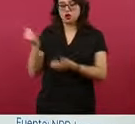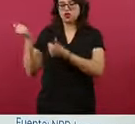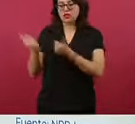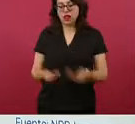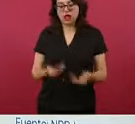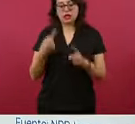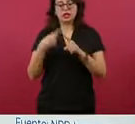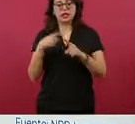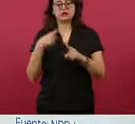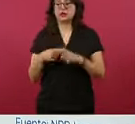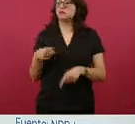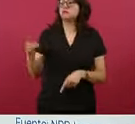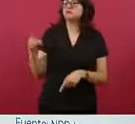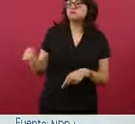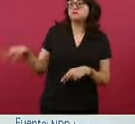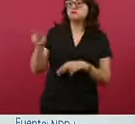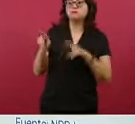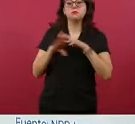ya es muy difícil